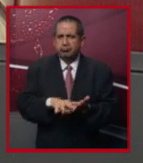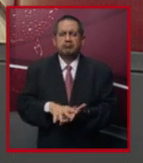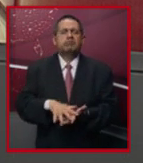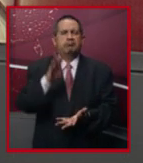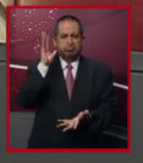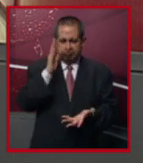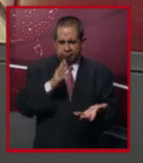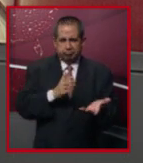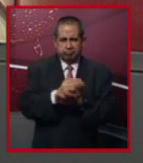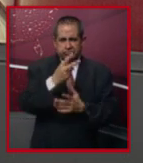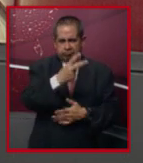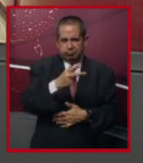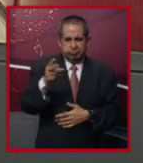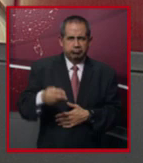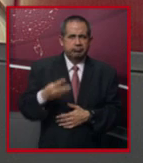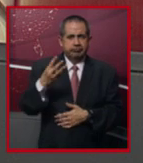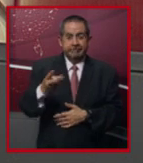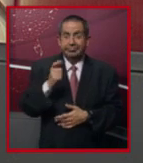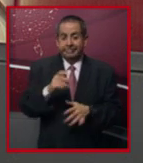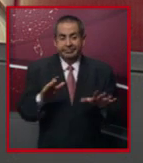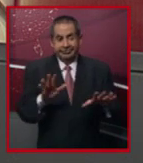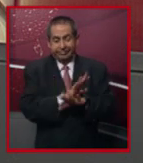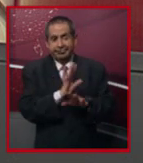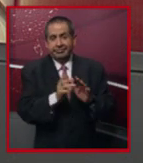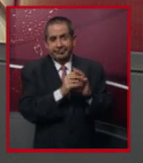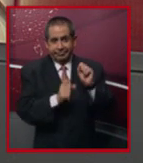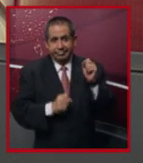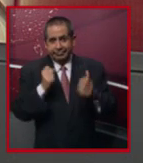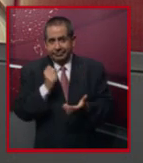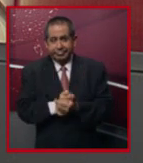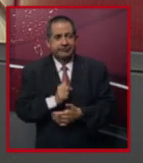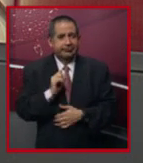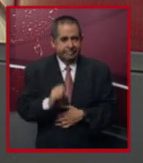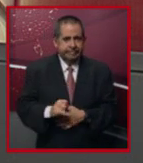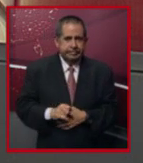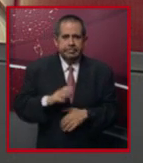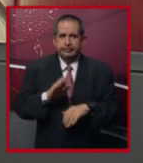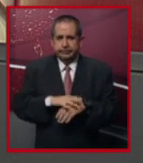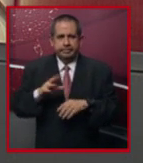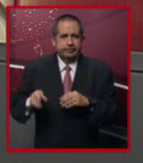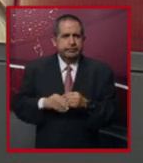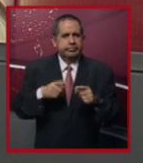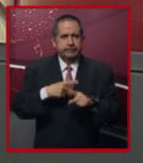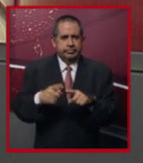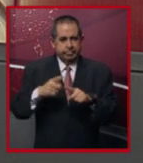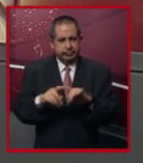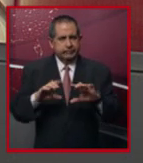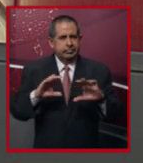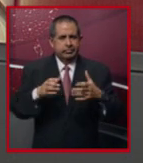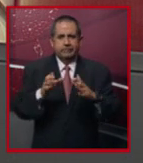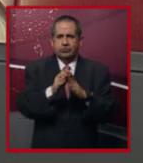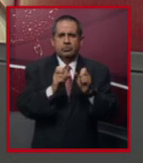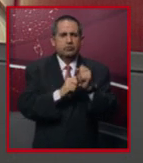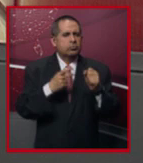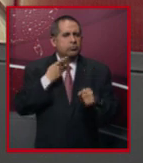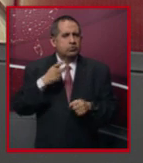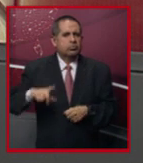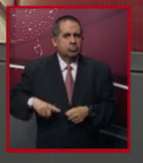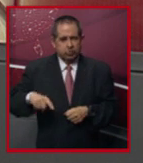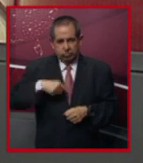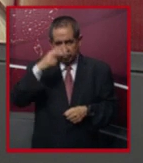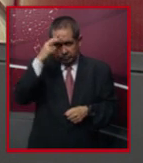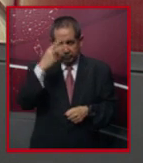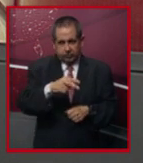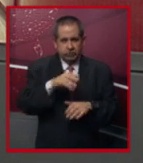mayoría calificada, porque es una reforma constitucional. El dictamen que reforma y adiciona diversas disposiciones de la Constitución Política de los Estados